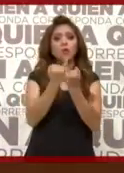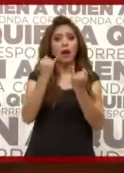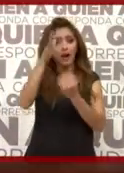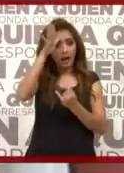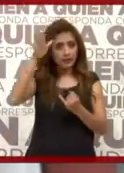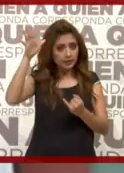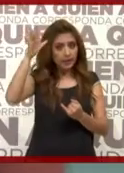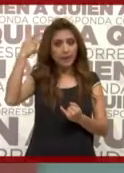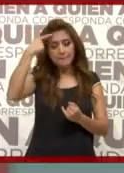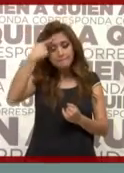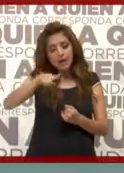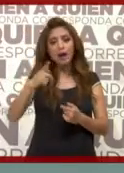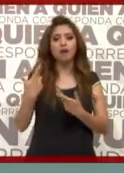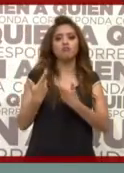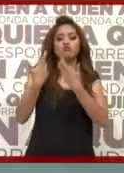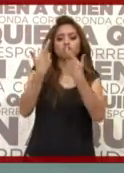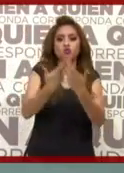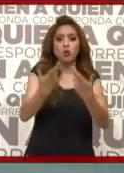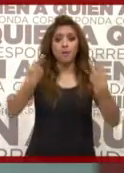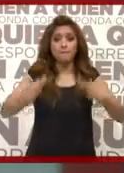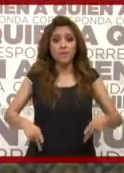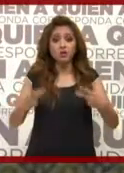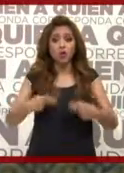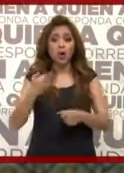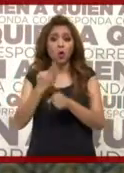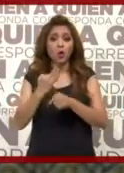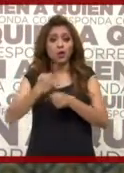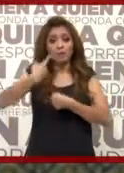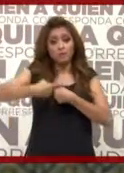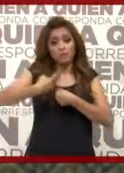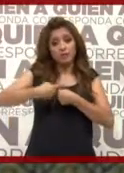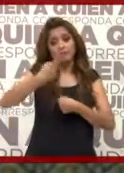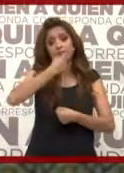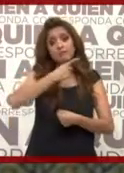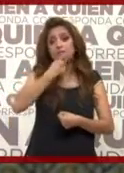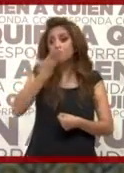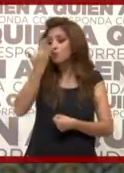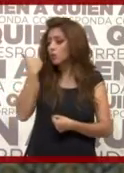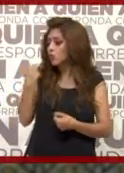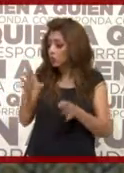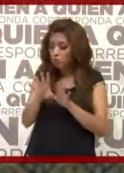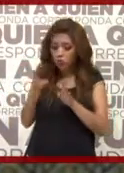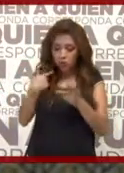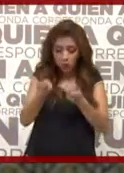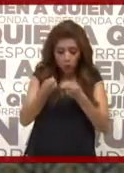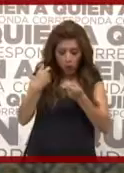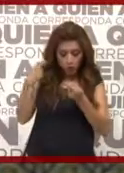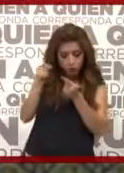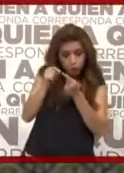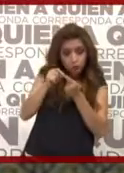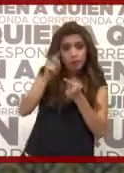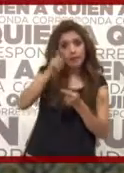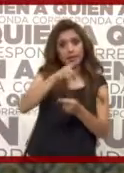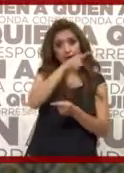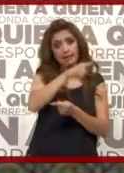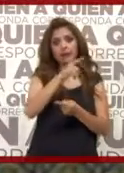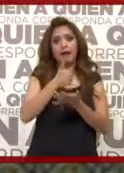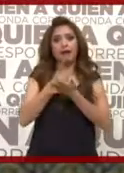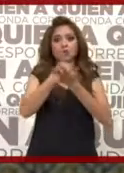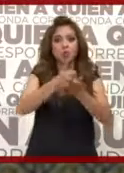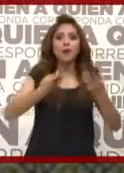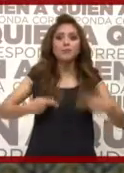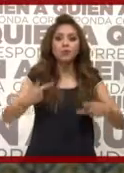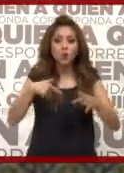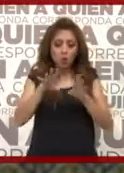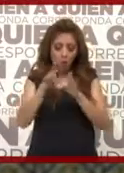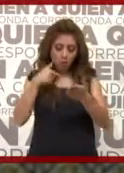los hagan llegar a personas que viven con diabetes. El no tener monitores es como estar a ciegas. Entonces esto les ayuda muchísimo para saber cómo